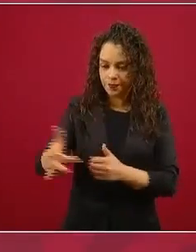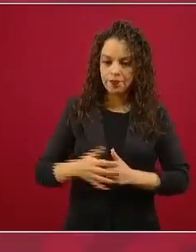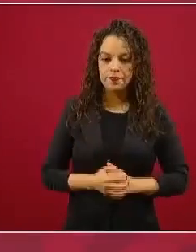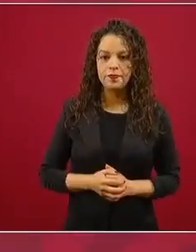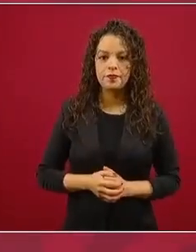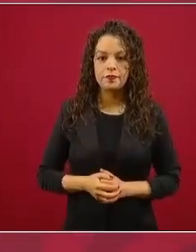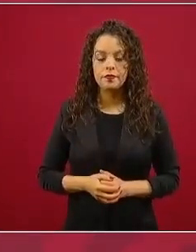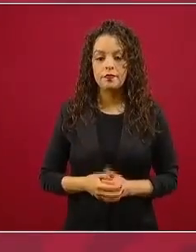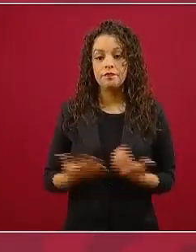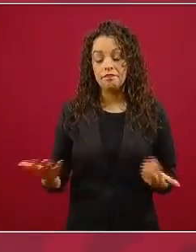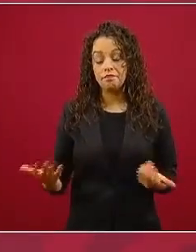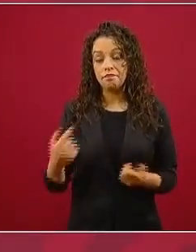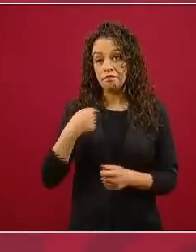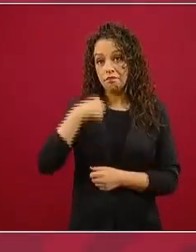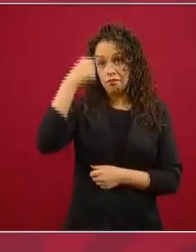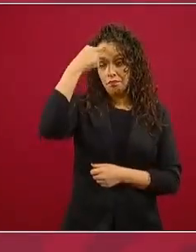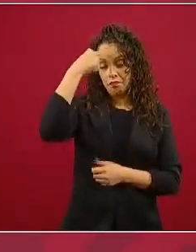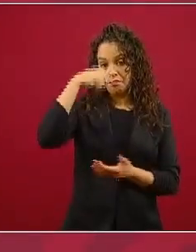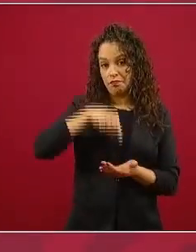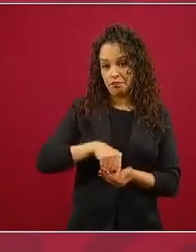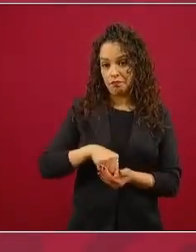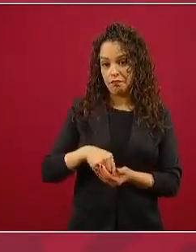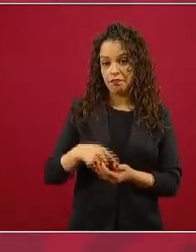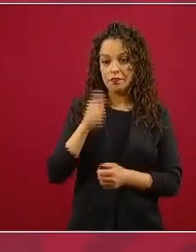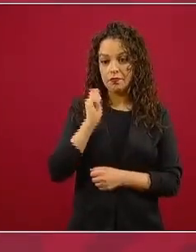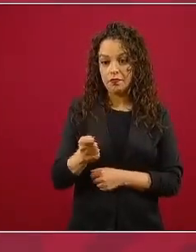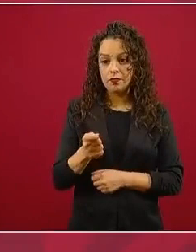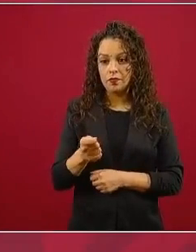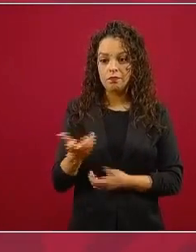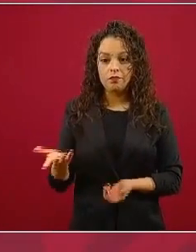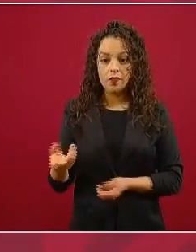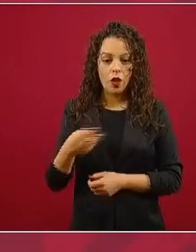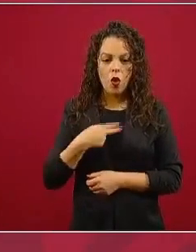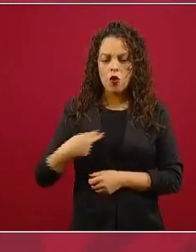nosotros no fabricamos